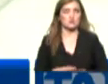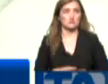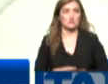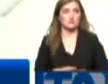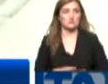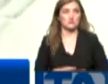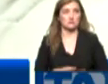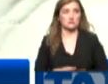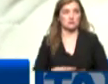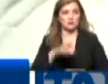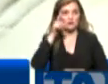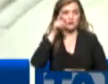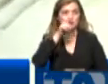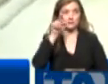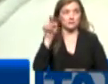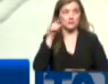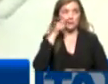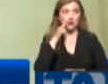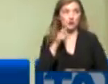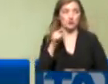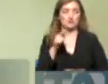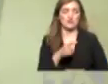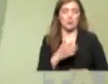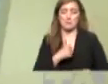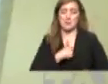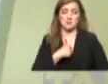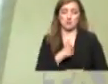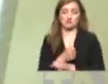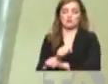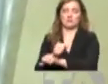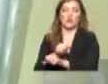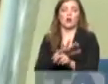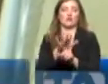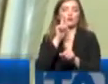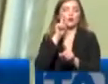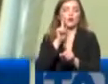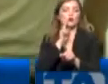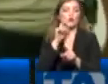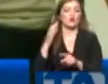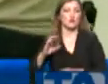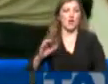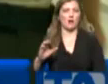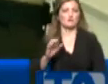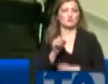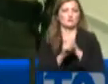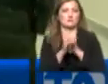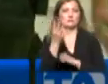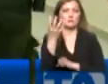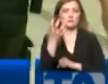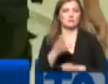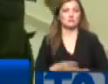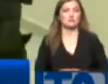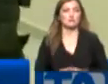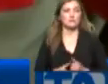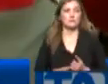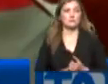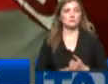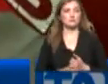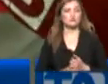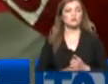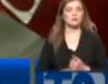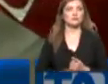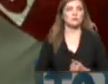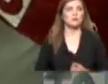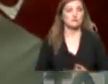Mientras que a la fiscalía también llegó un sujeto que se entregó luego de abusar sexualmente de quien fue su cuñada de apenas 14 años. Sí,